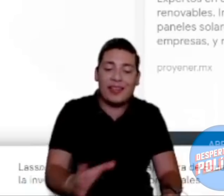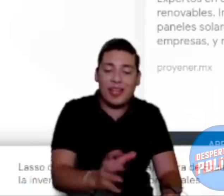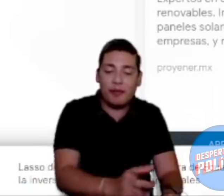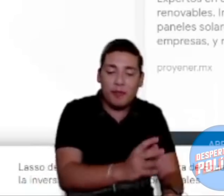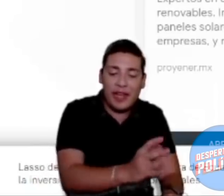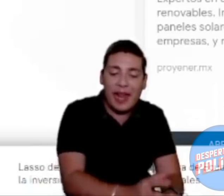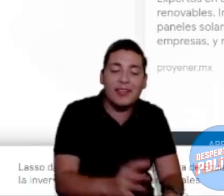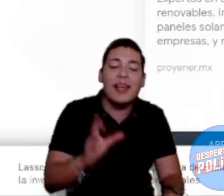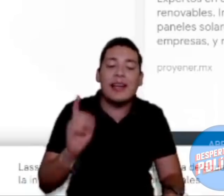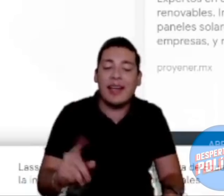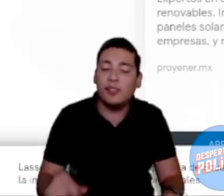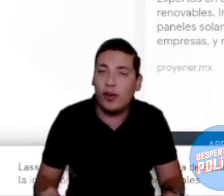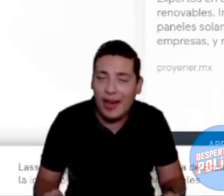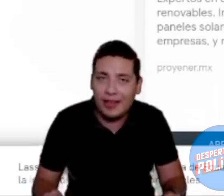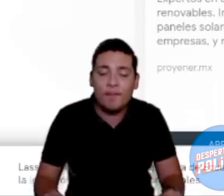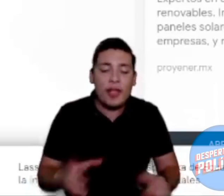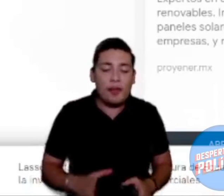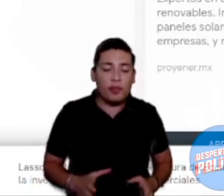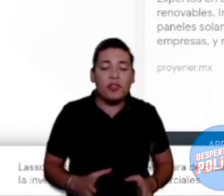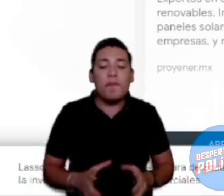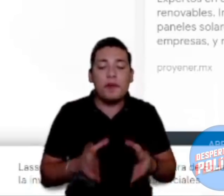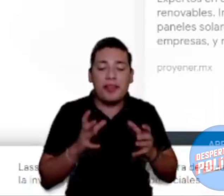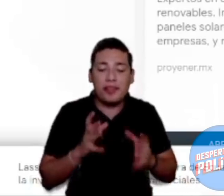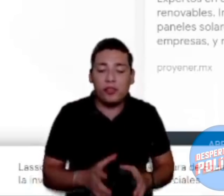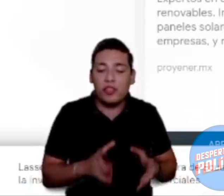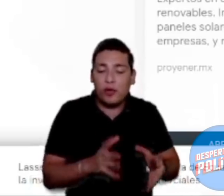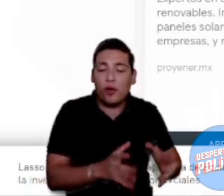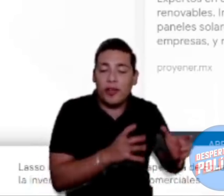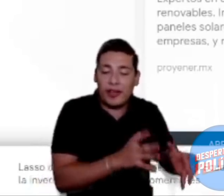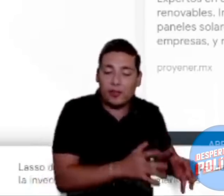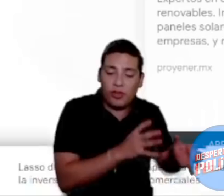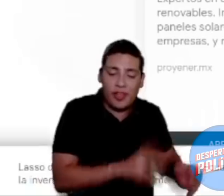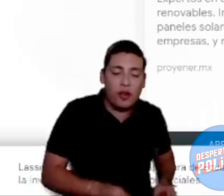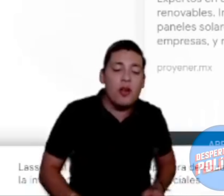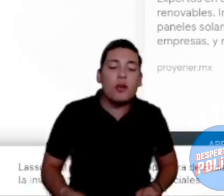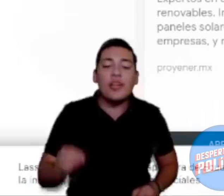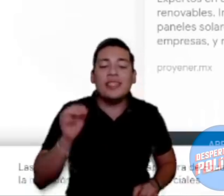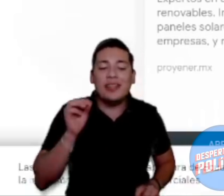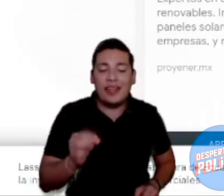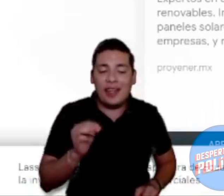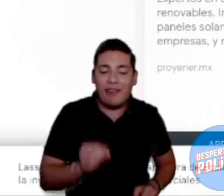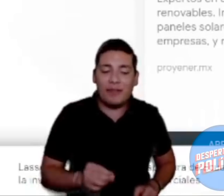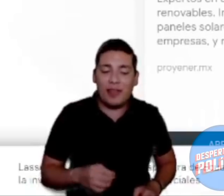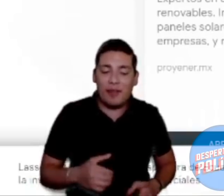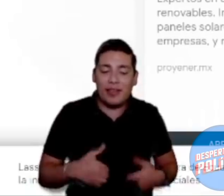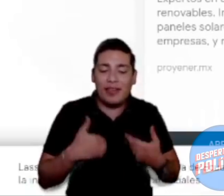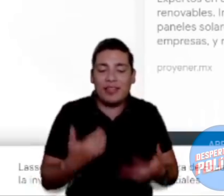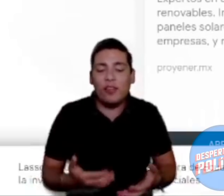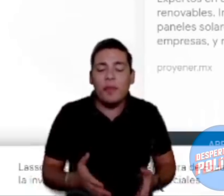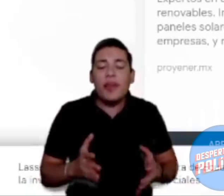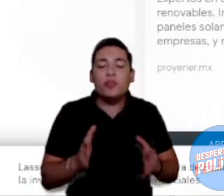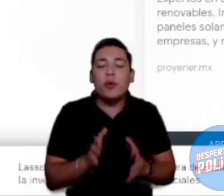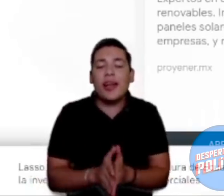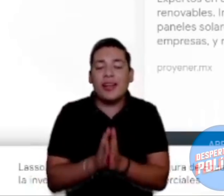de reservas minerales nacionales. El proceso de privatización siguió con Ernesto Zedillo, cuya estrategia de venta de bienes del